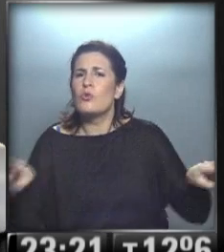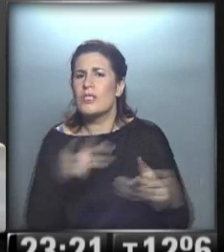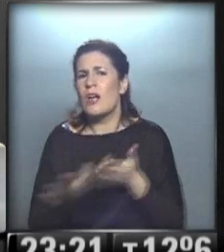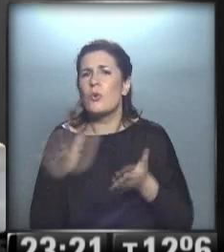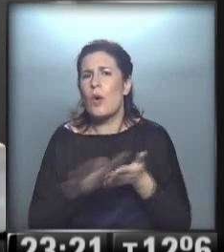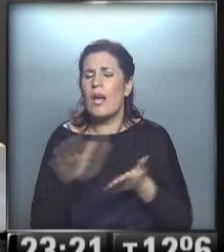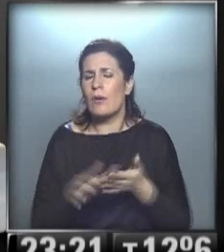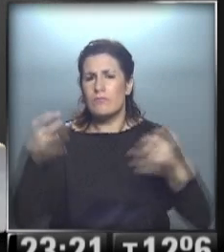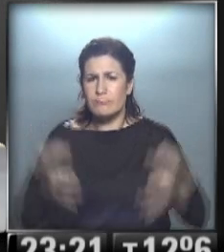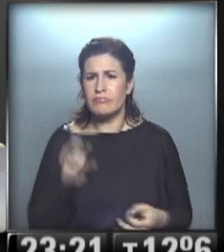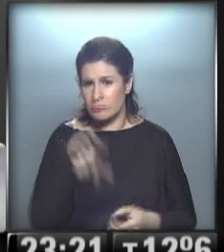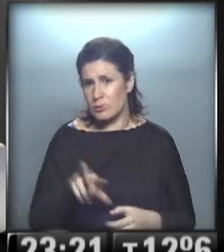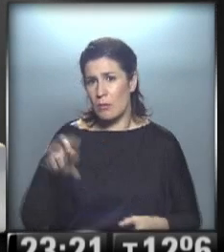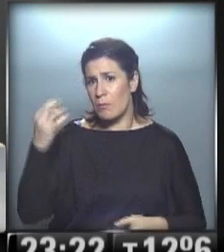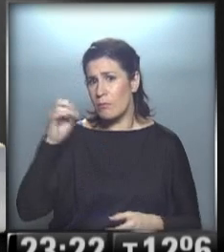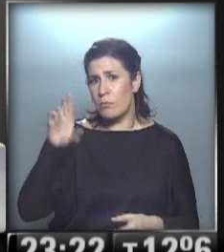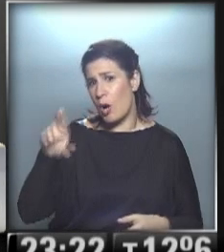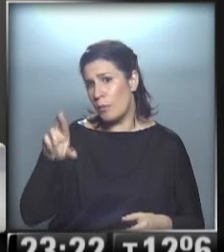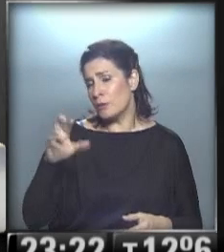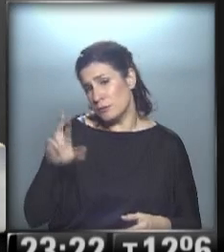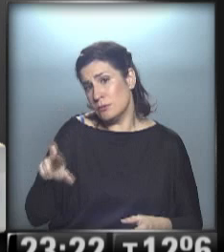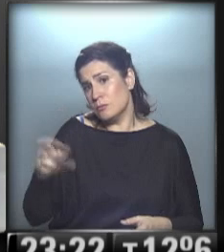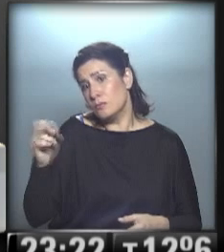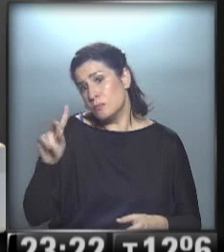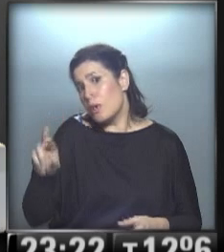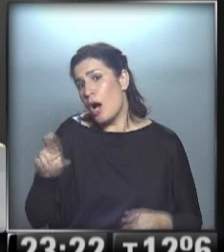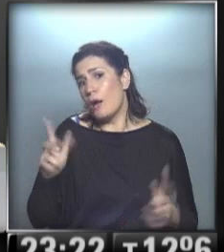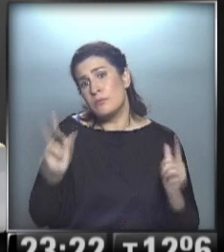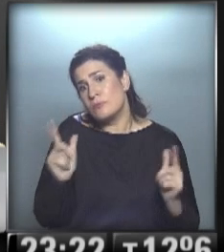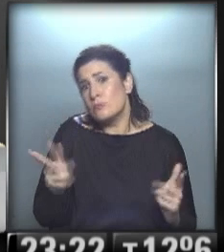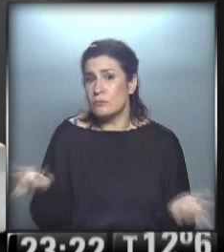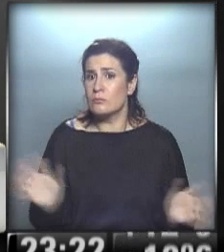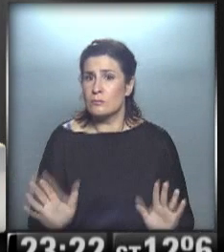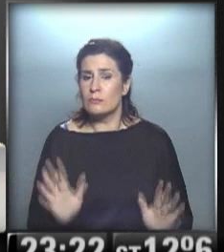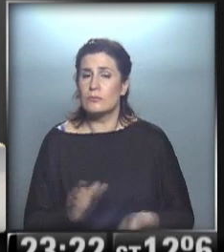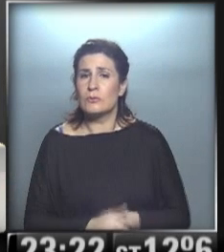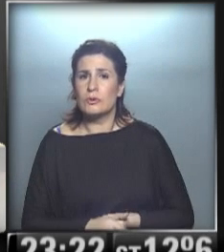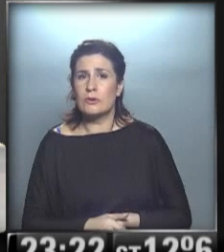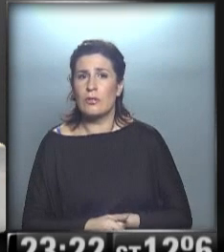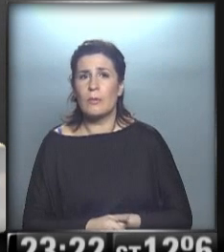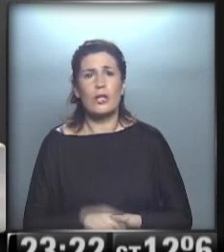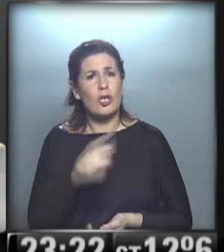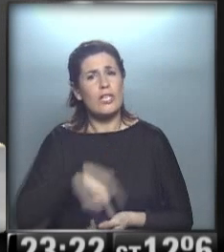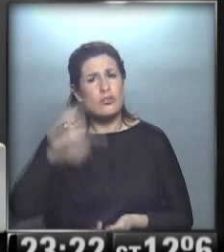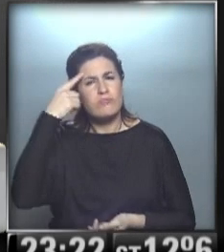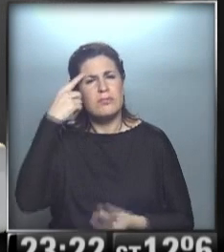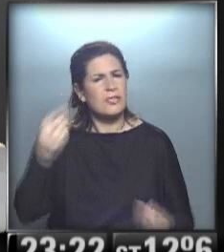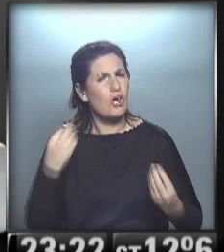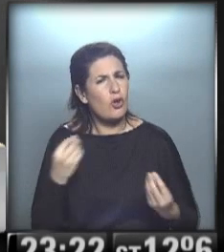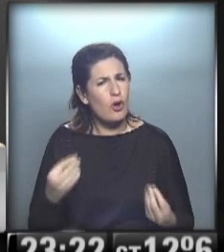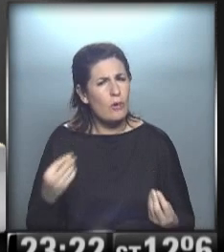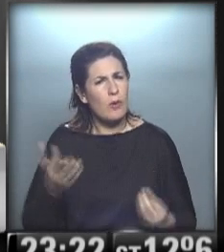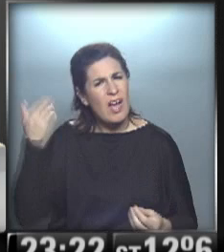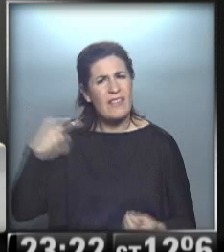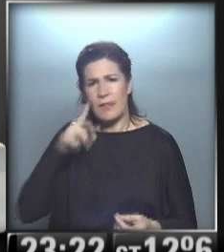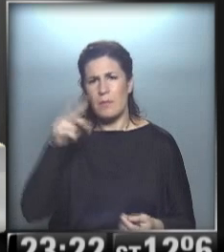a meterse, ¿no? Pop, para divertirse. Sí, para divertirse. No. Sí, es lindo ver por dónde le va la cabeza de estos tipos que hicieron lo que hicieron en los